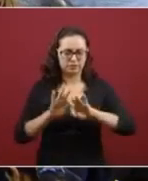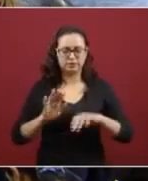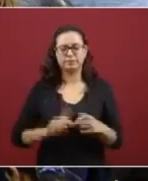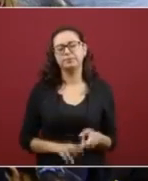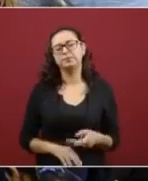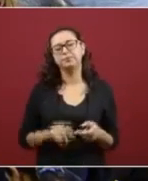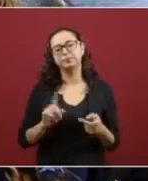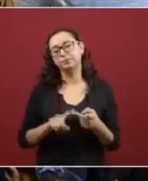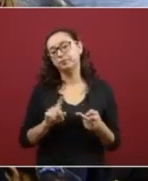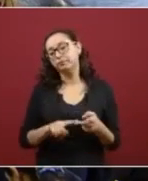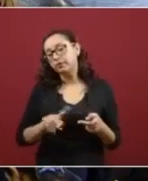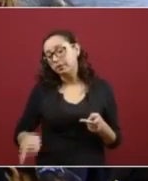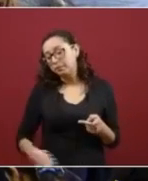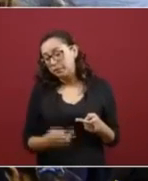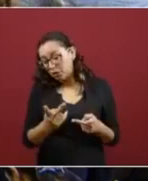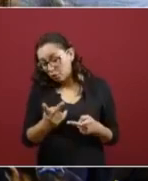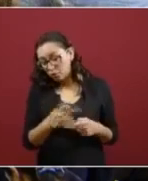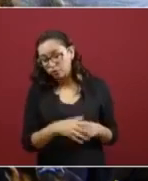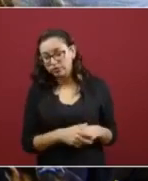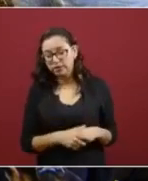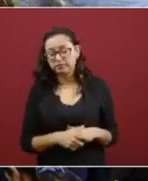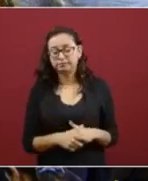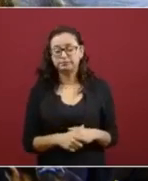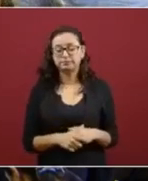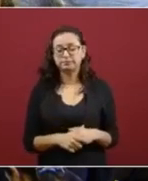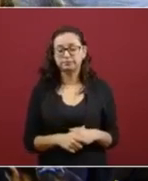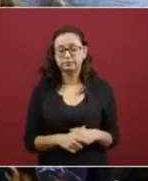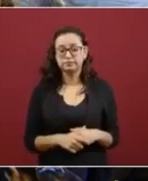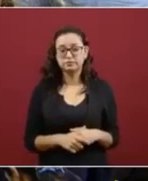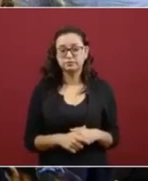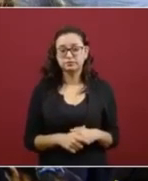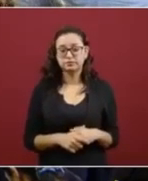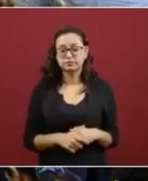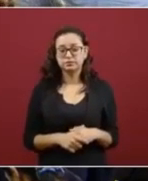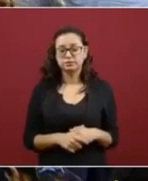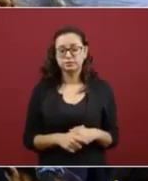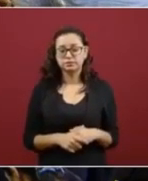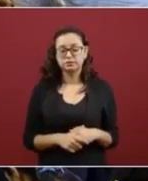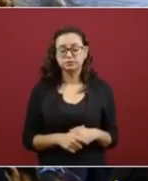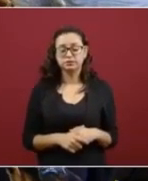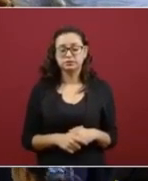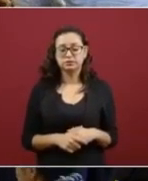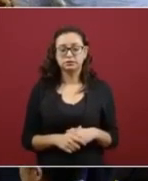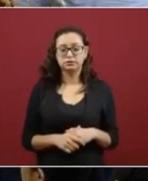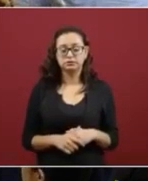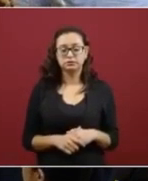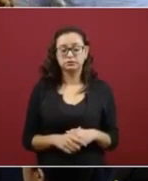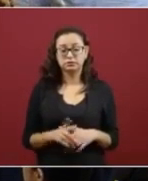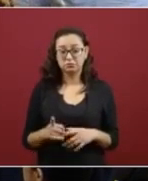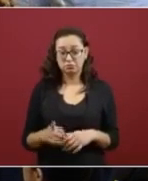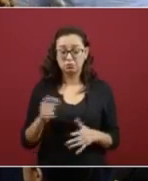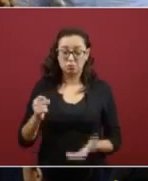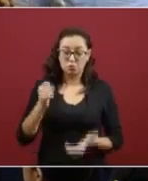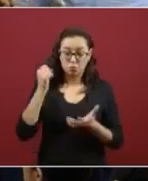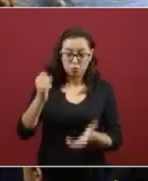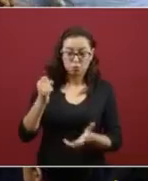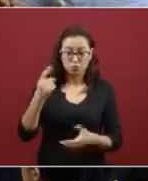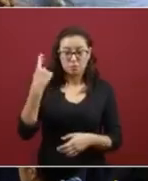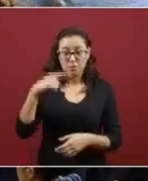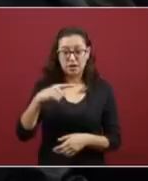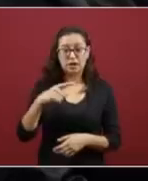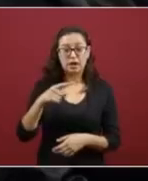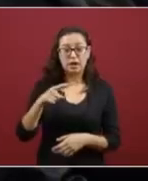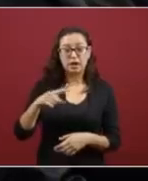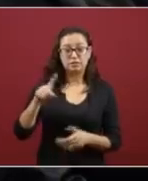si existiría su presupuesto suficiente para esta demanda, presupuesto para que cada estudiante